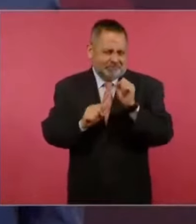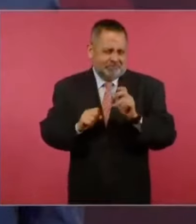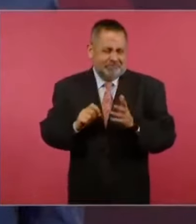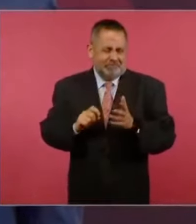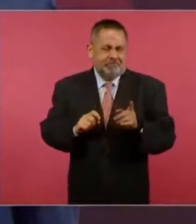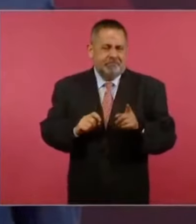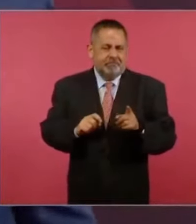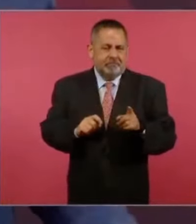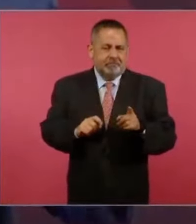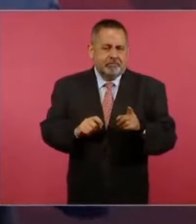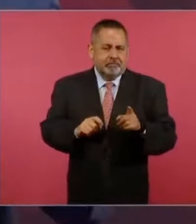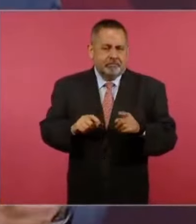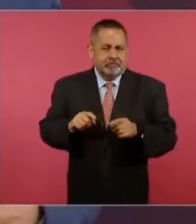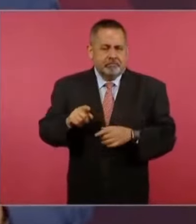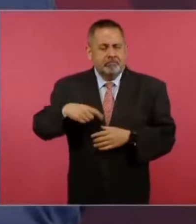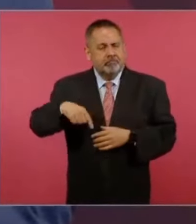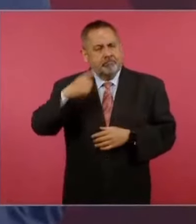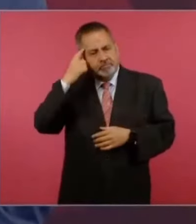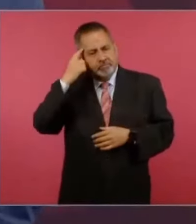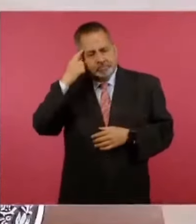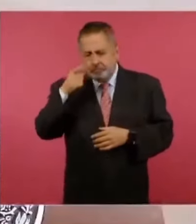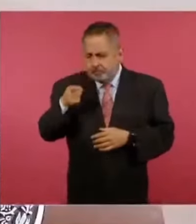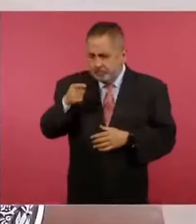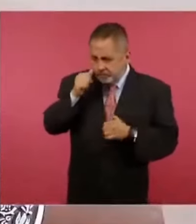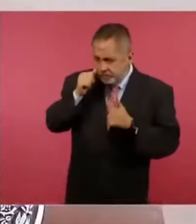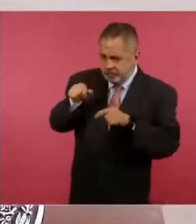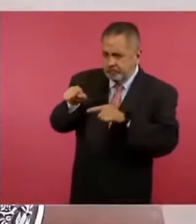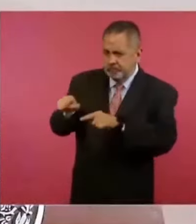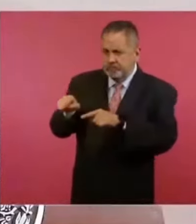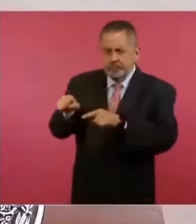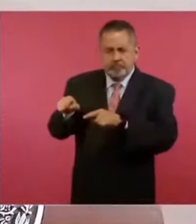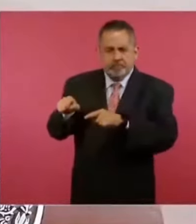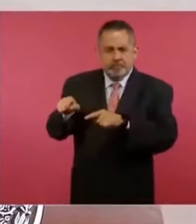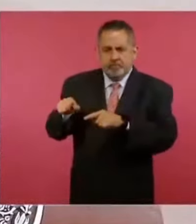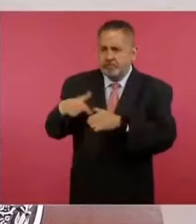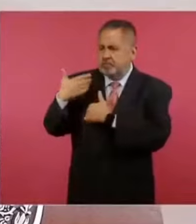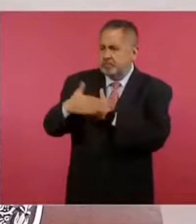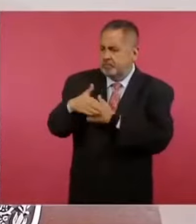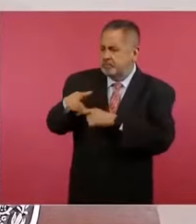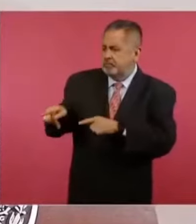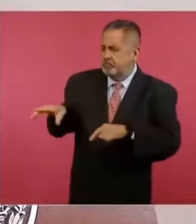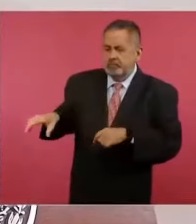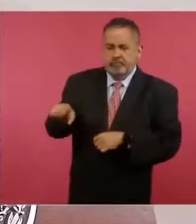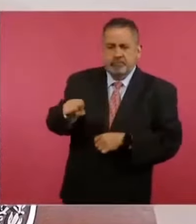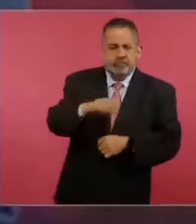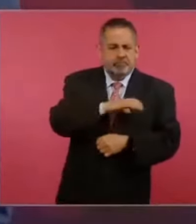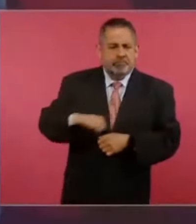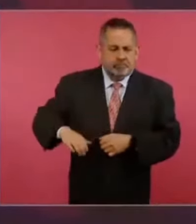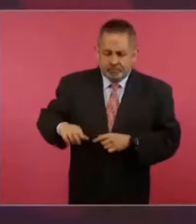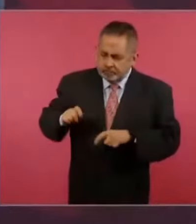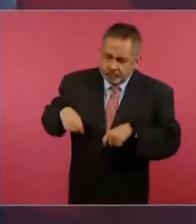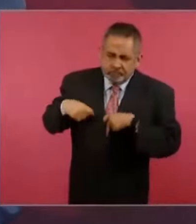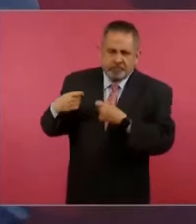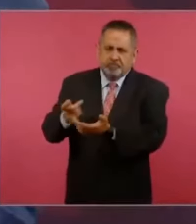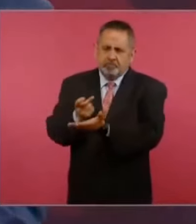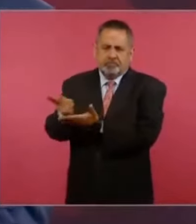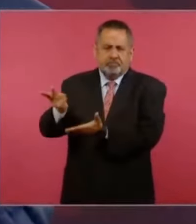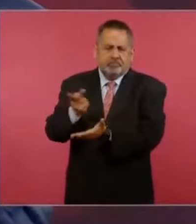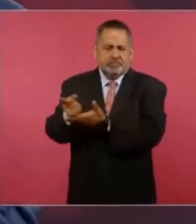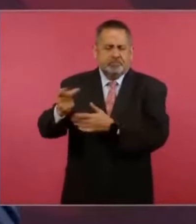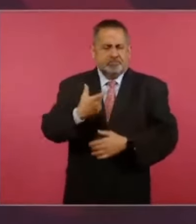los tomaran en cuenta para ser candidatos a obtener la medalla